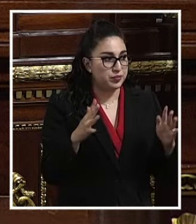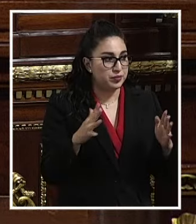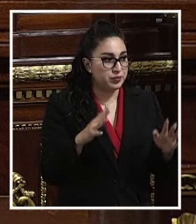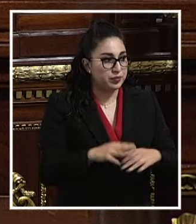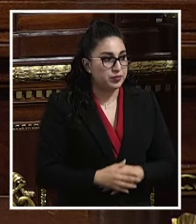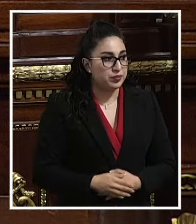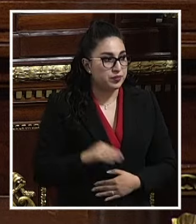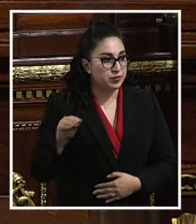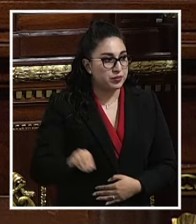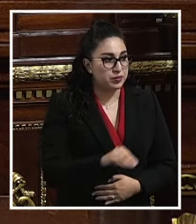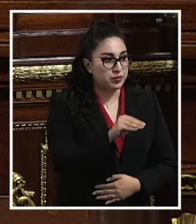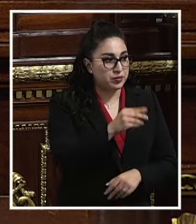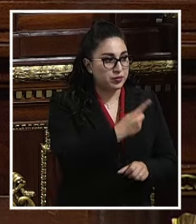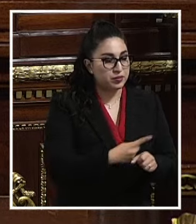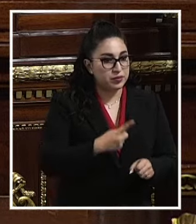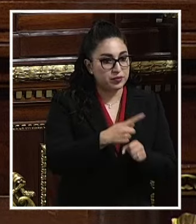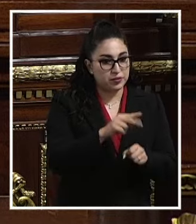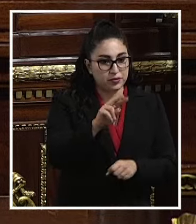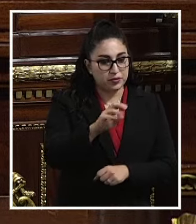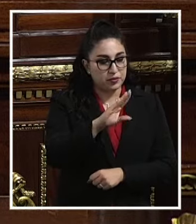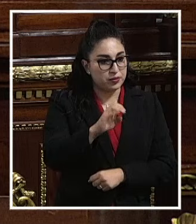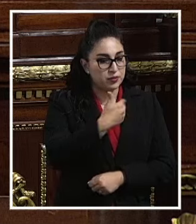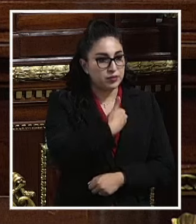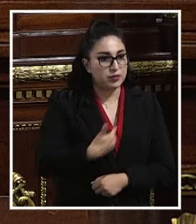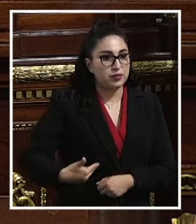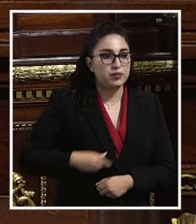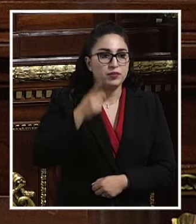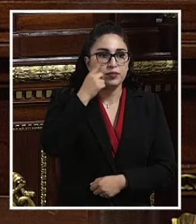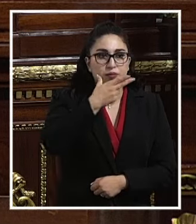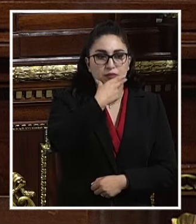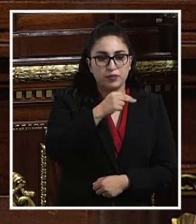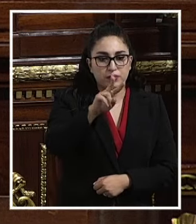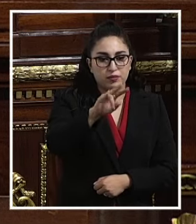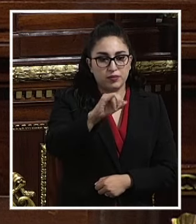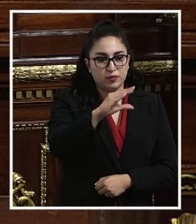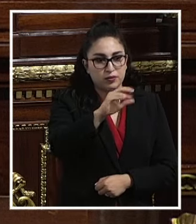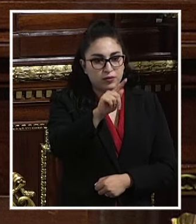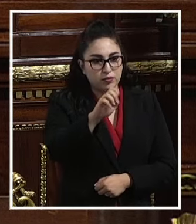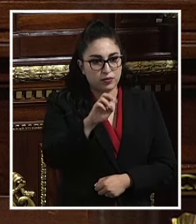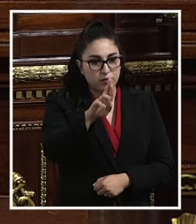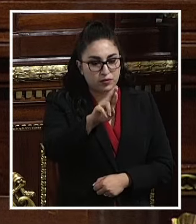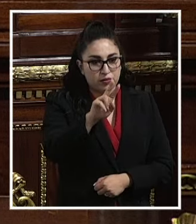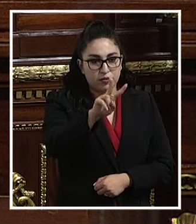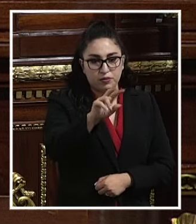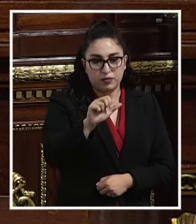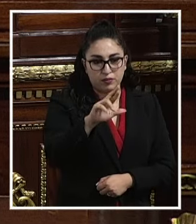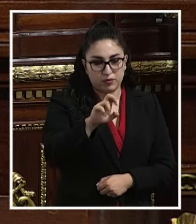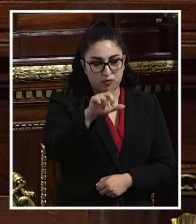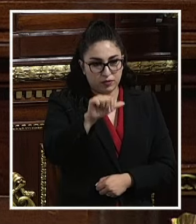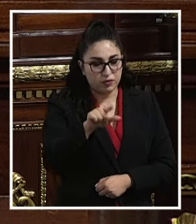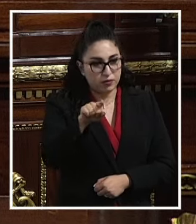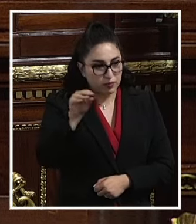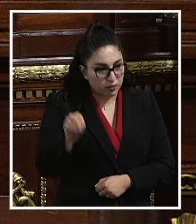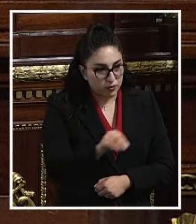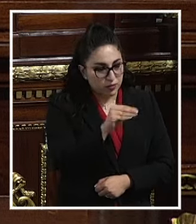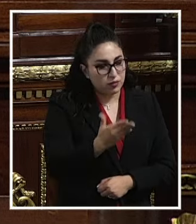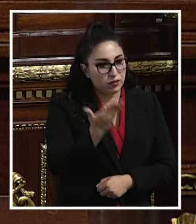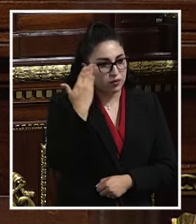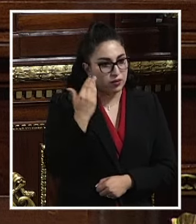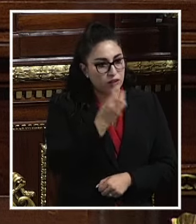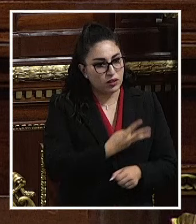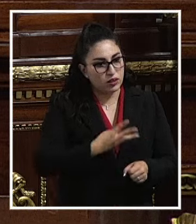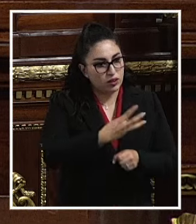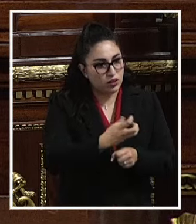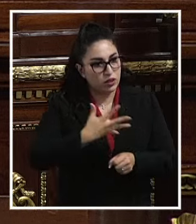Primer vicepresidente, diputado Víctor Gabriel Varela López, quien formó parte de la tercera y